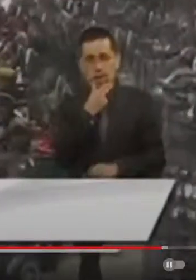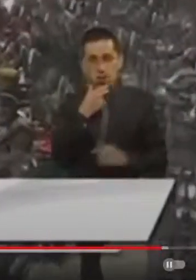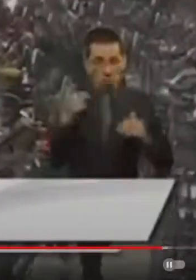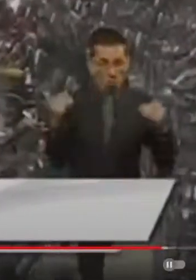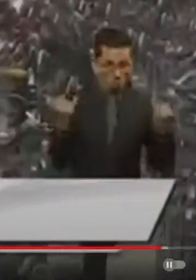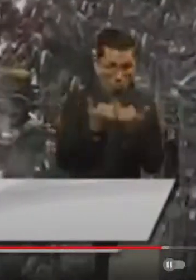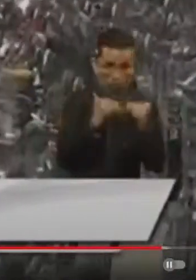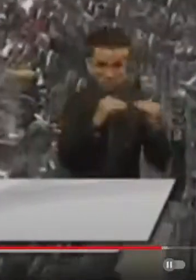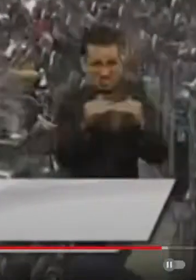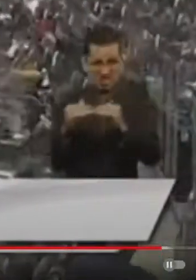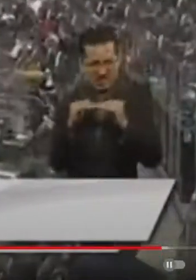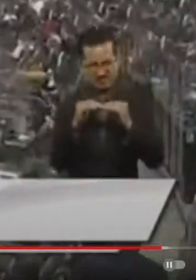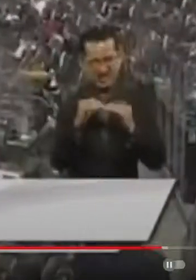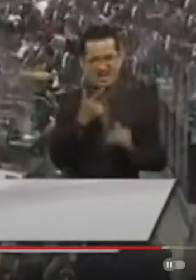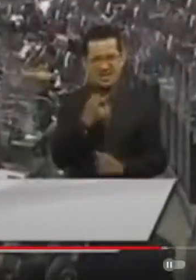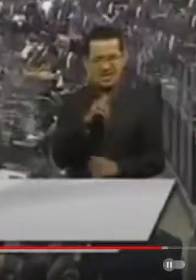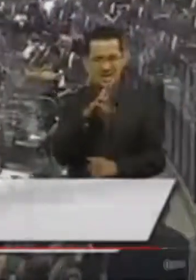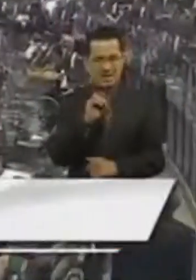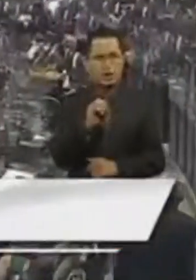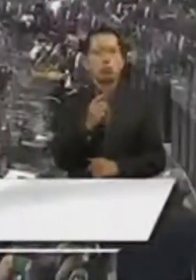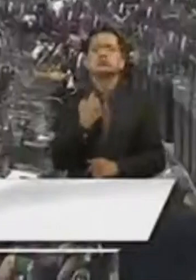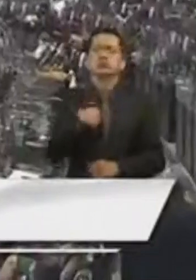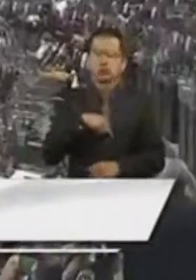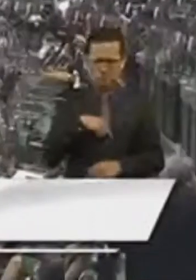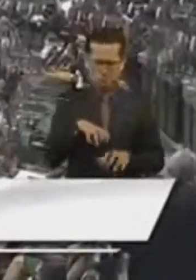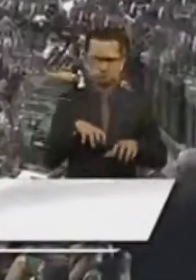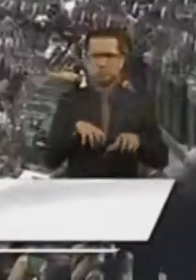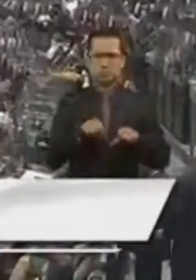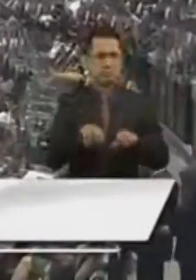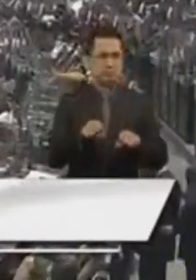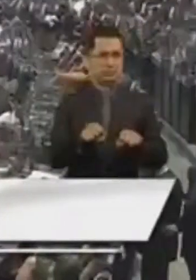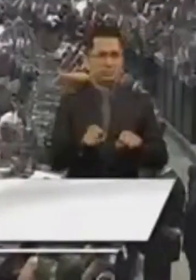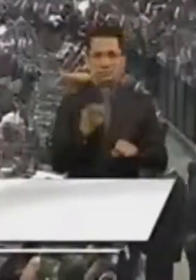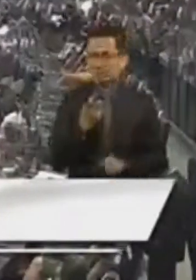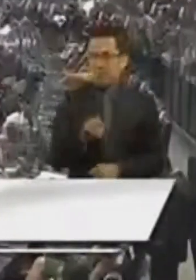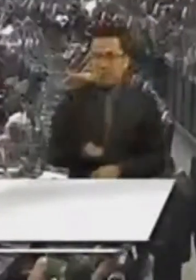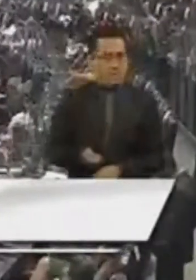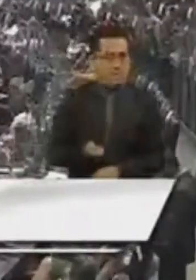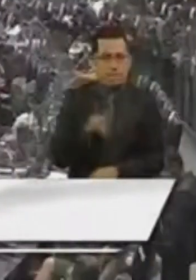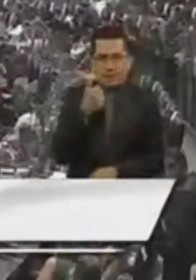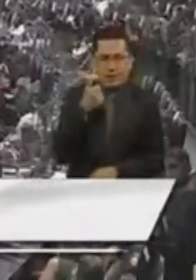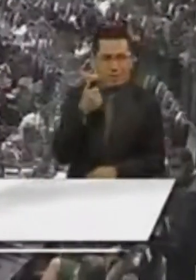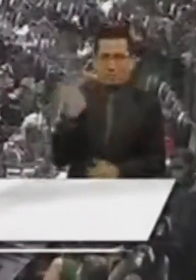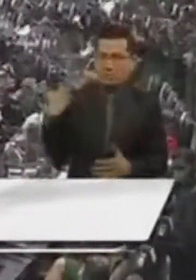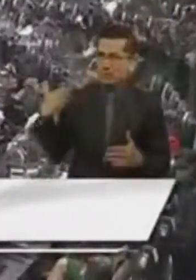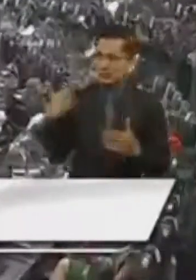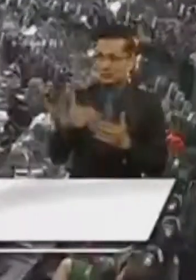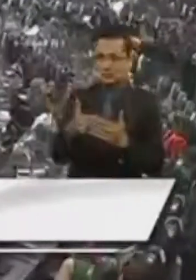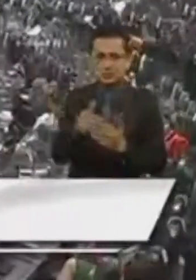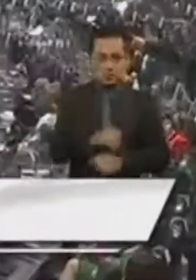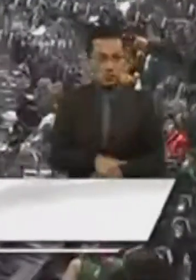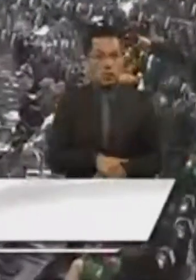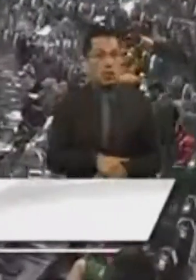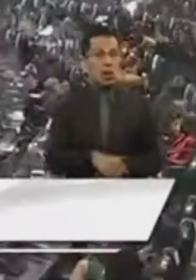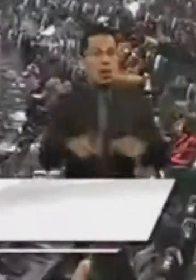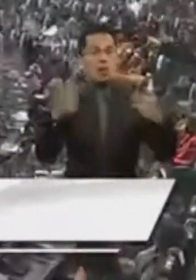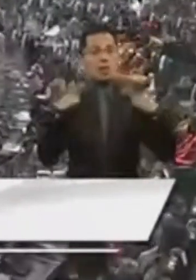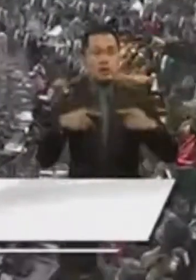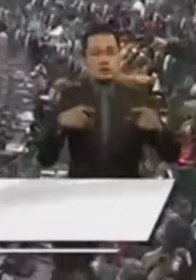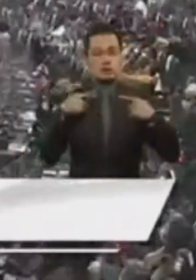Logramos reconocer a los afromexicanos.